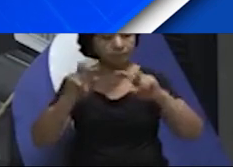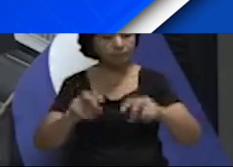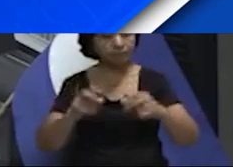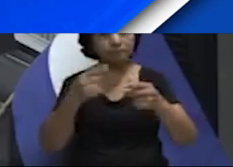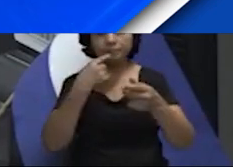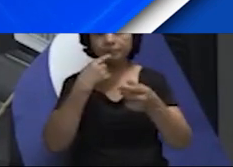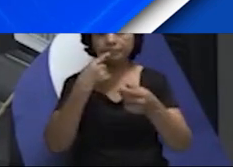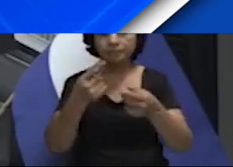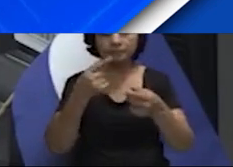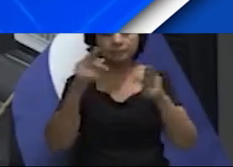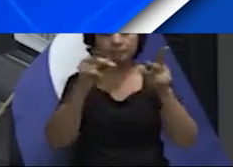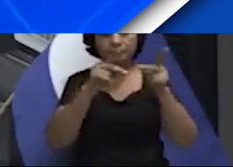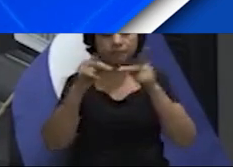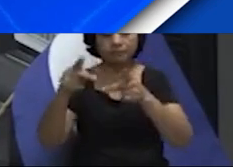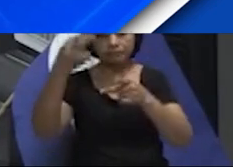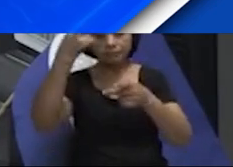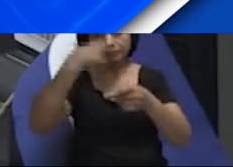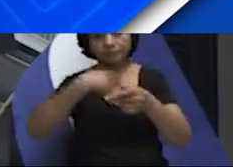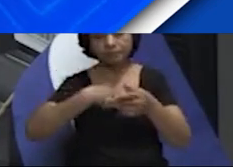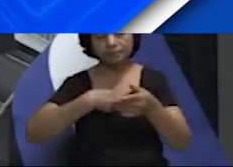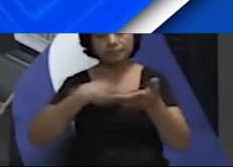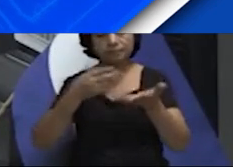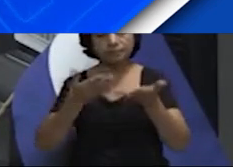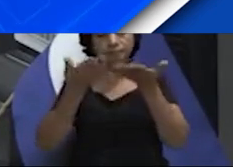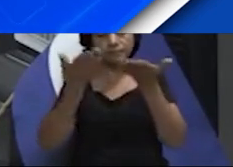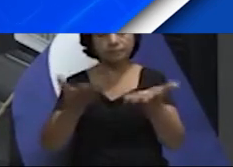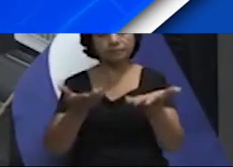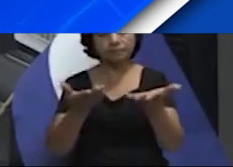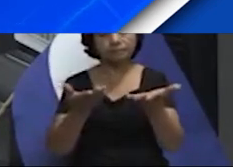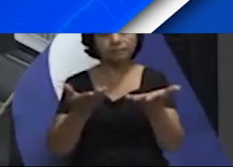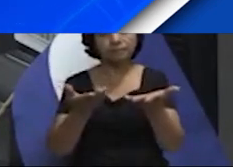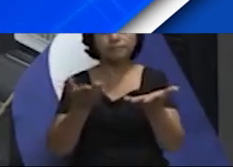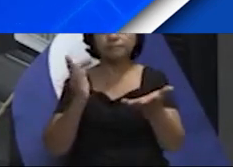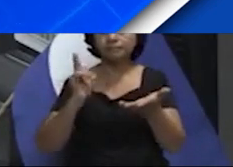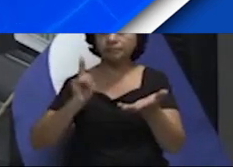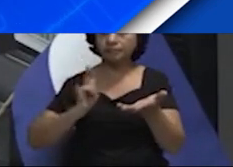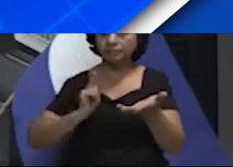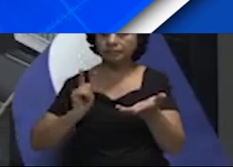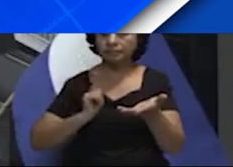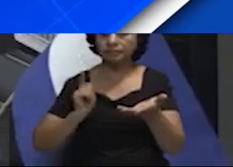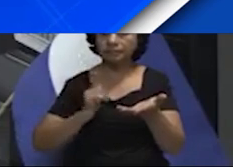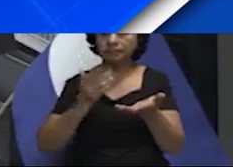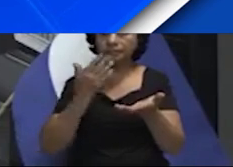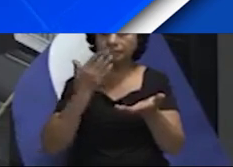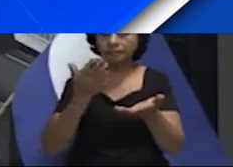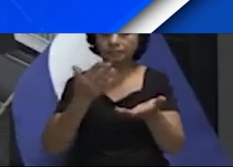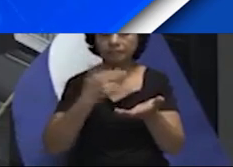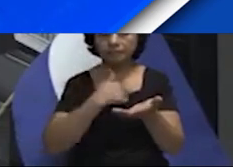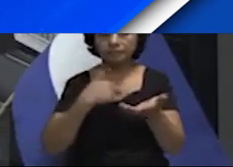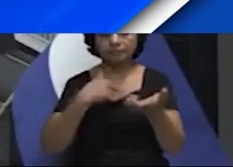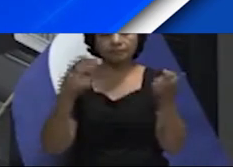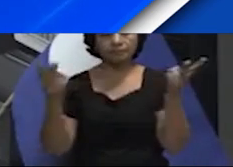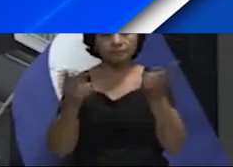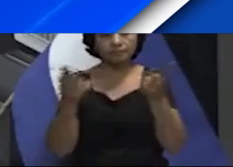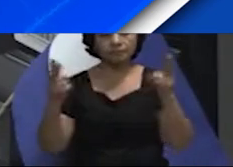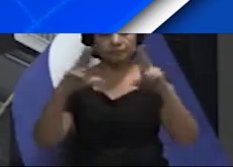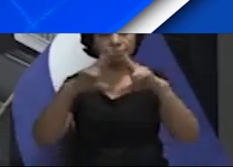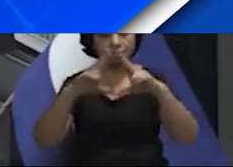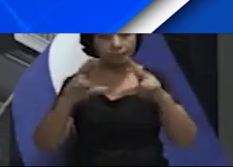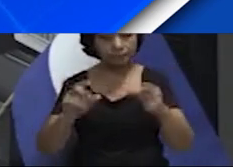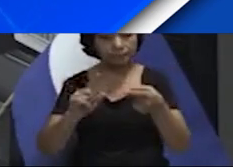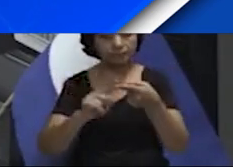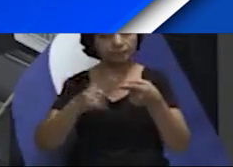consta que los candidatos y candidatas presentado cumplen con las calidades de cer nicaragüenses